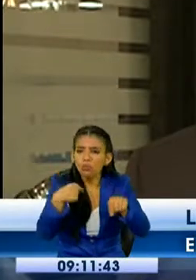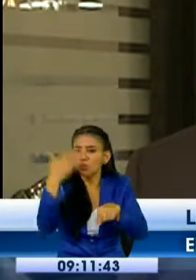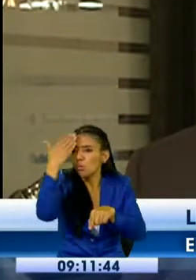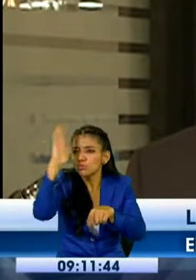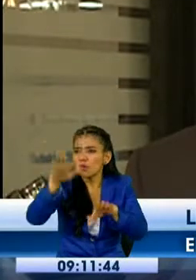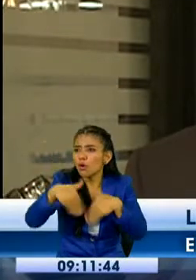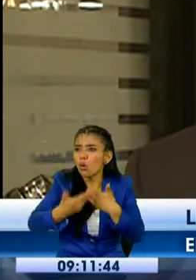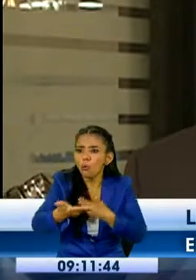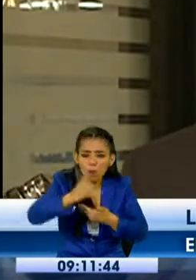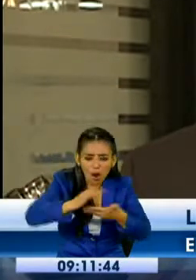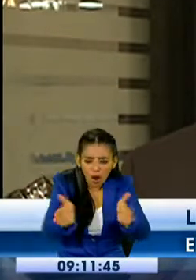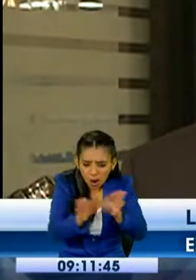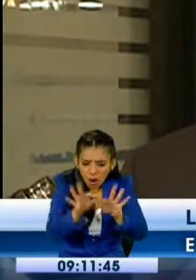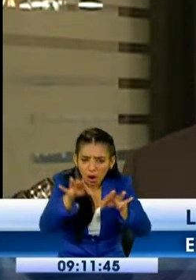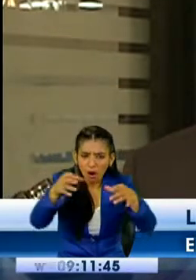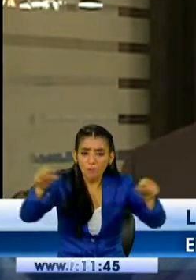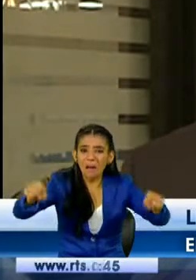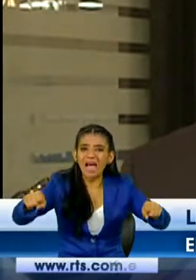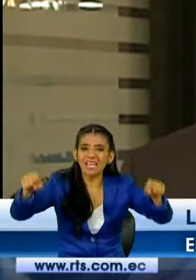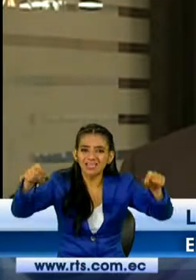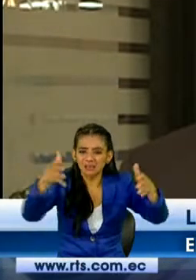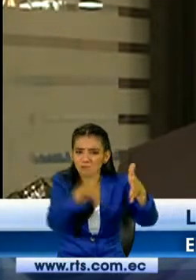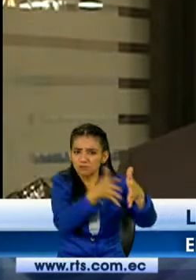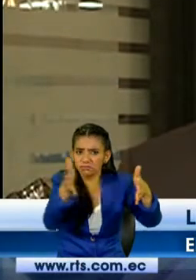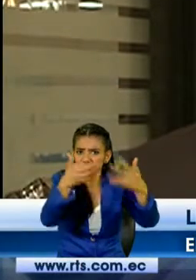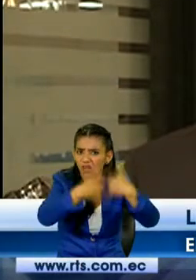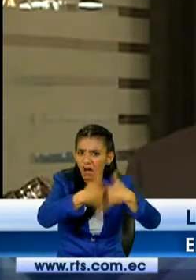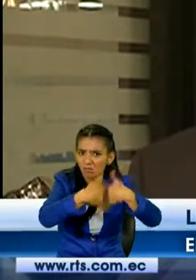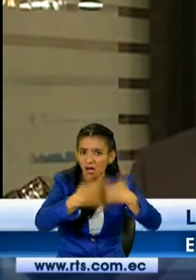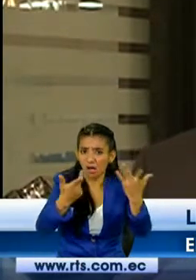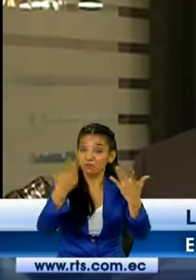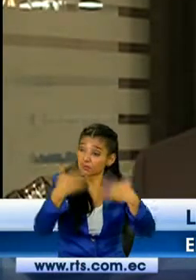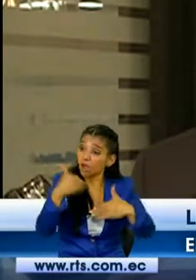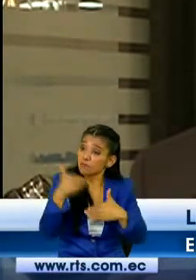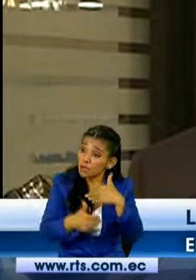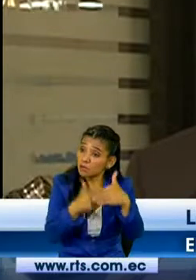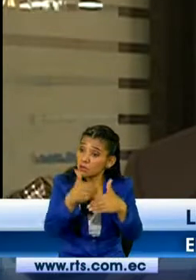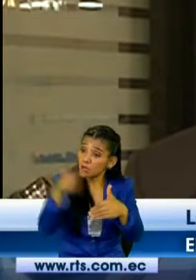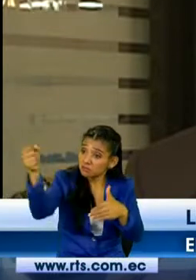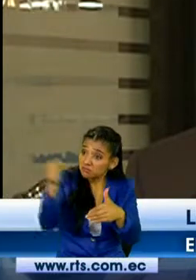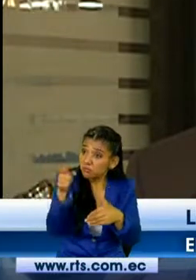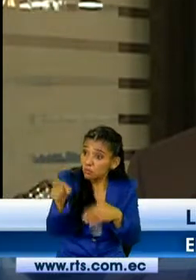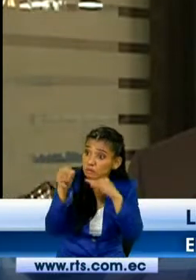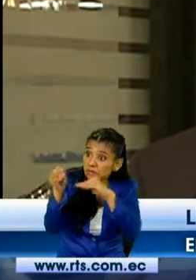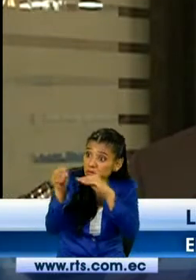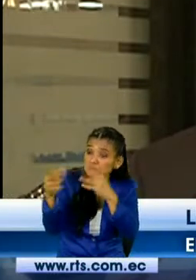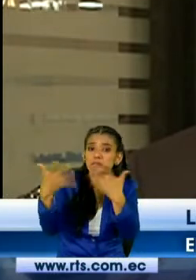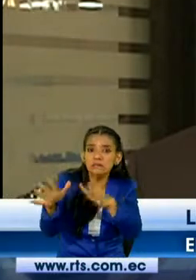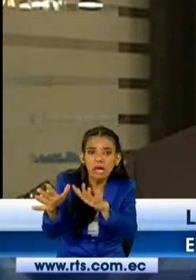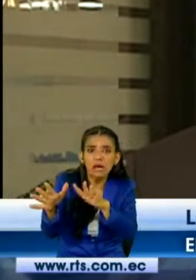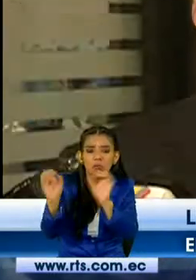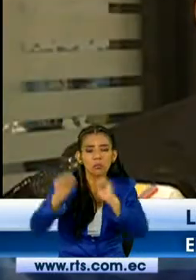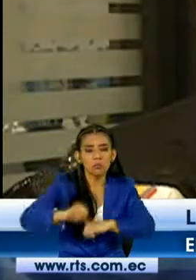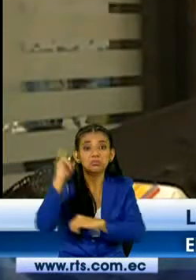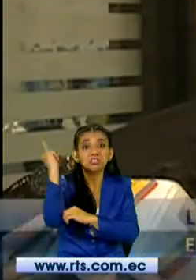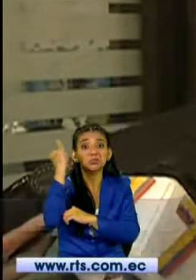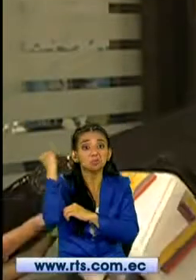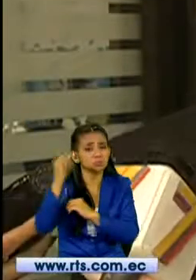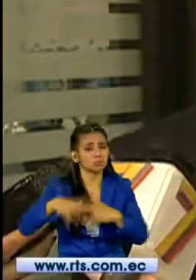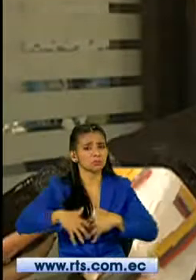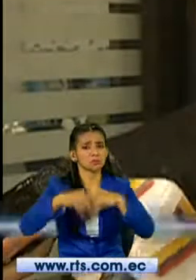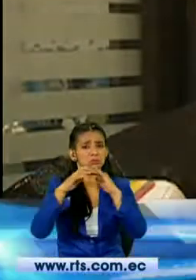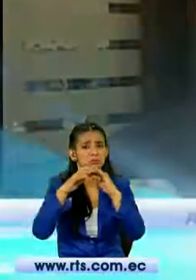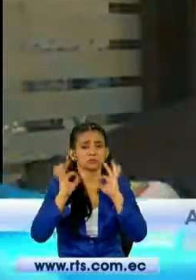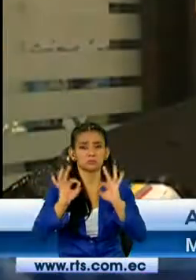procesar, cómo trabajar con nuestras máquinas. Entonces, en la medida en que vamos avanzando en eso, vamos fortaleciendo el clúster y vamos fortaleciendo la industria. Hay